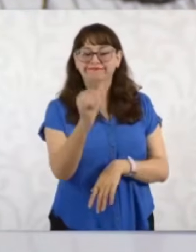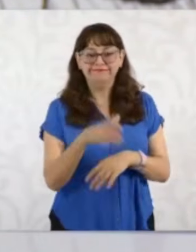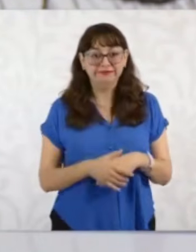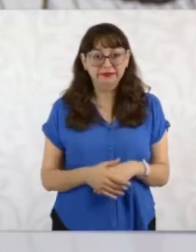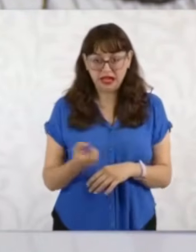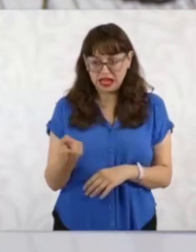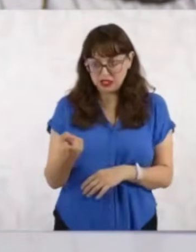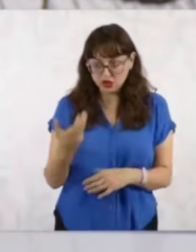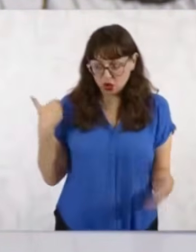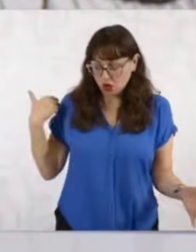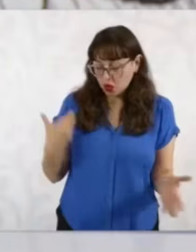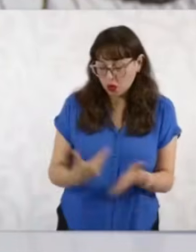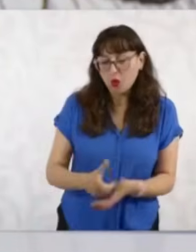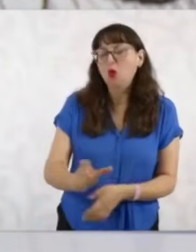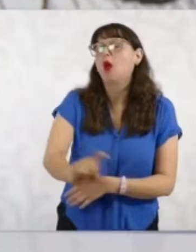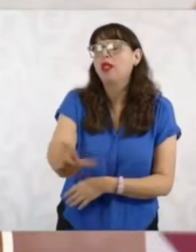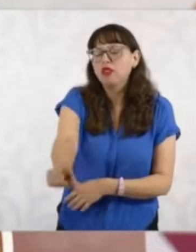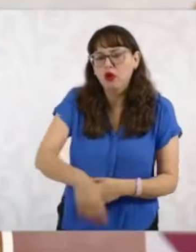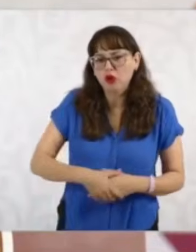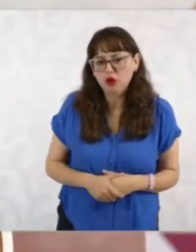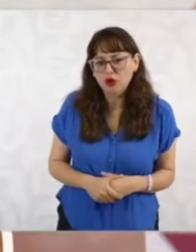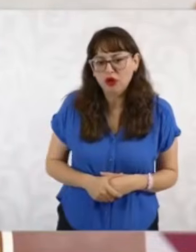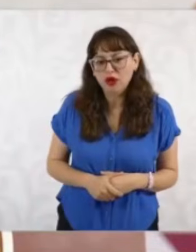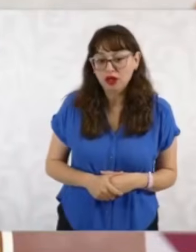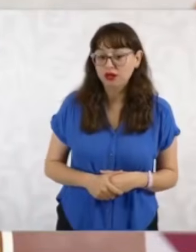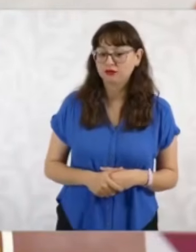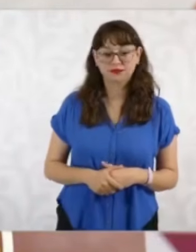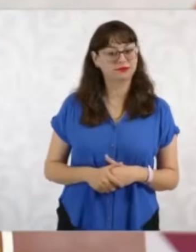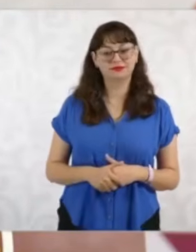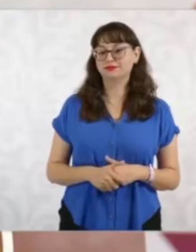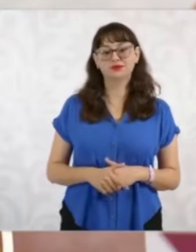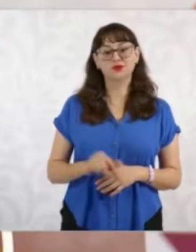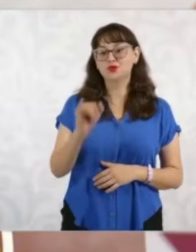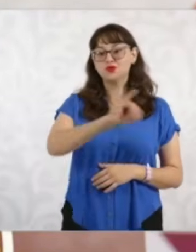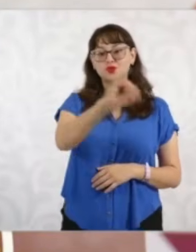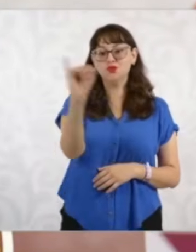Nunca se ha hecho eso, ni es la pretensión con los lineamientos.